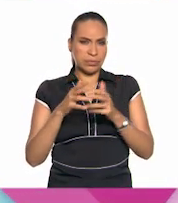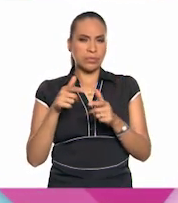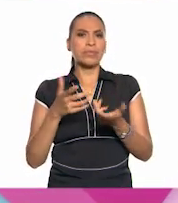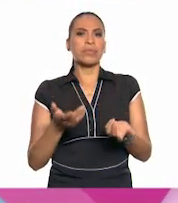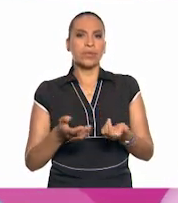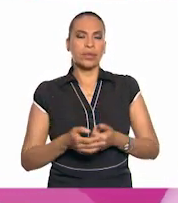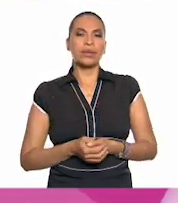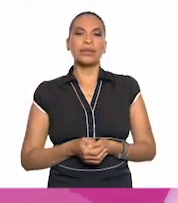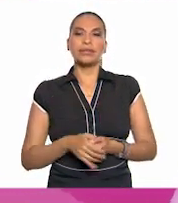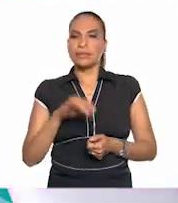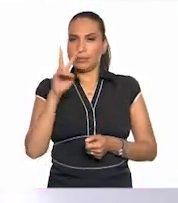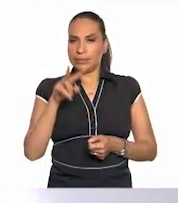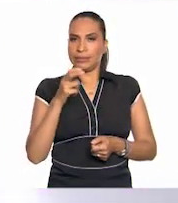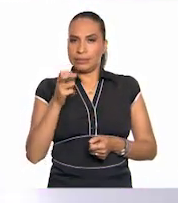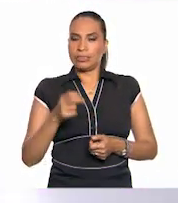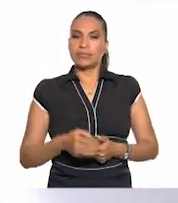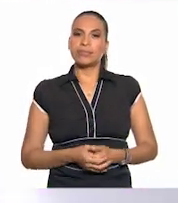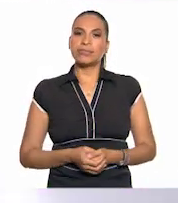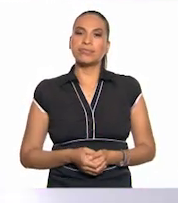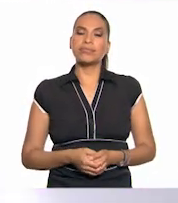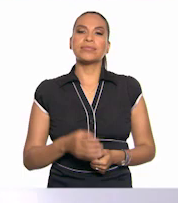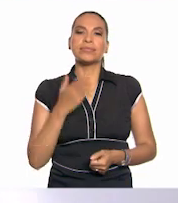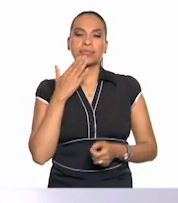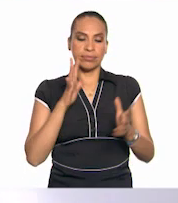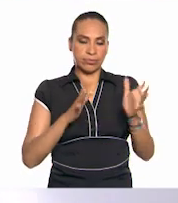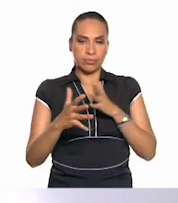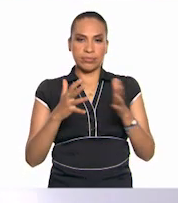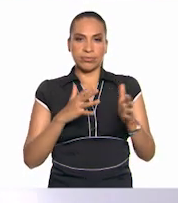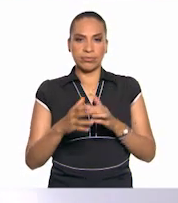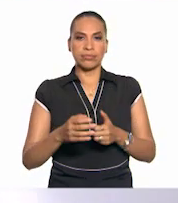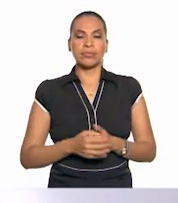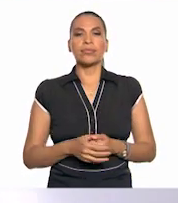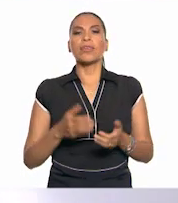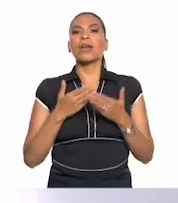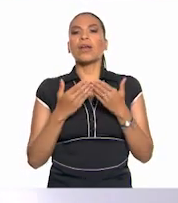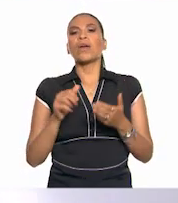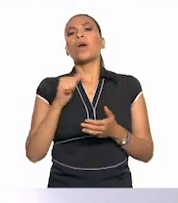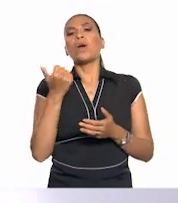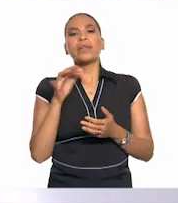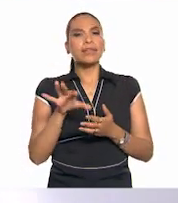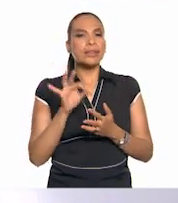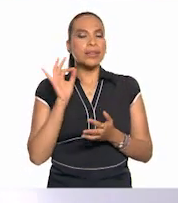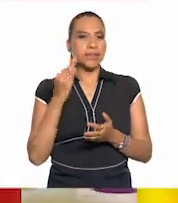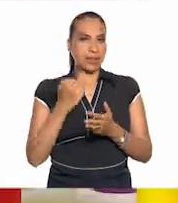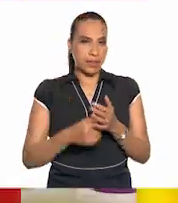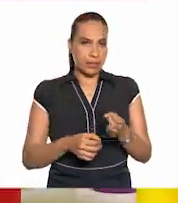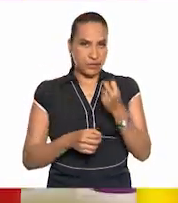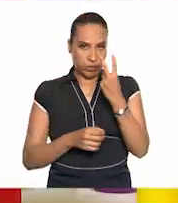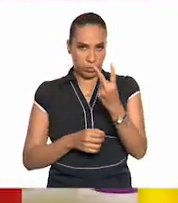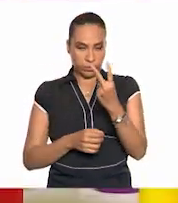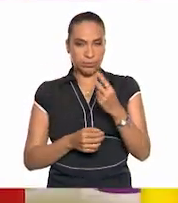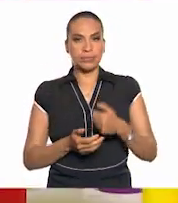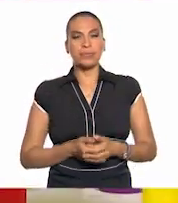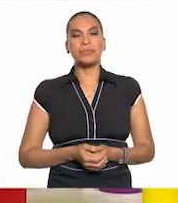Moldeado. Así es. Es verdad. Gracias, maestra. Moldeado. Muy bien. Ahora vamos por otra. Te faltan dos, te faltan